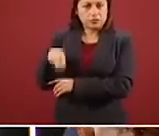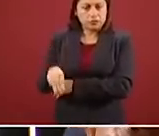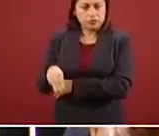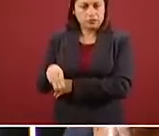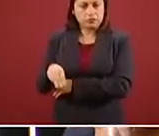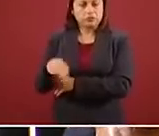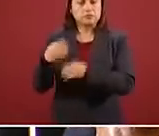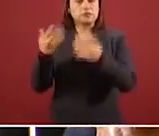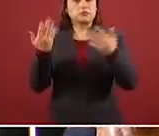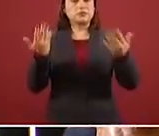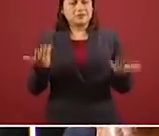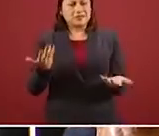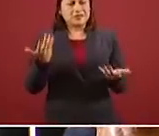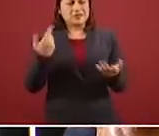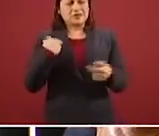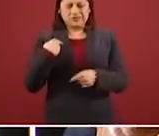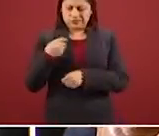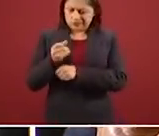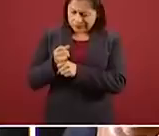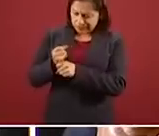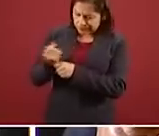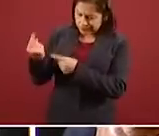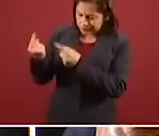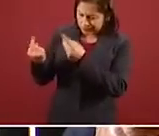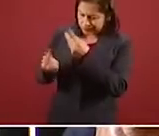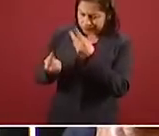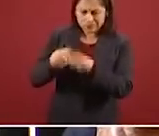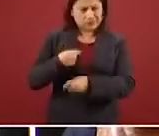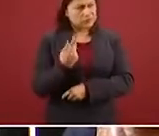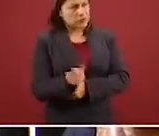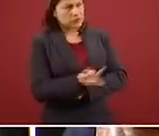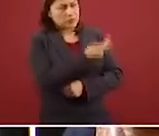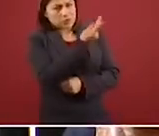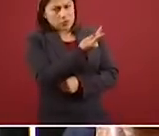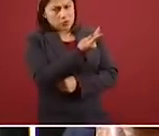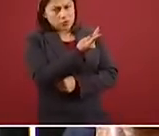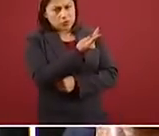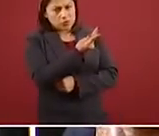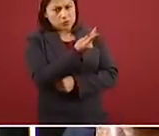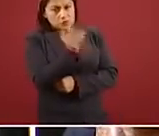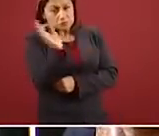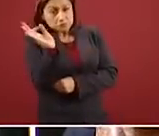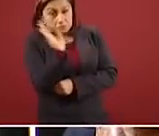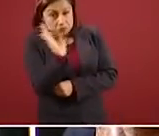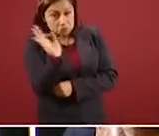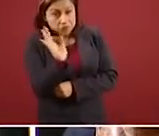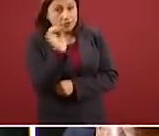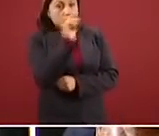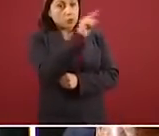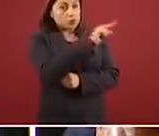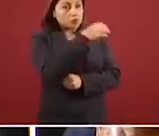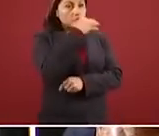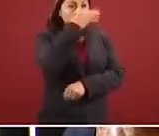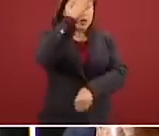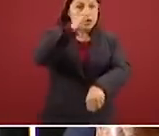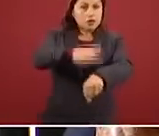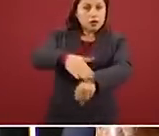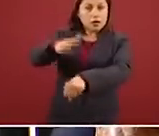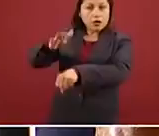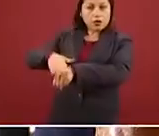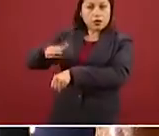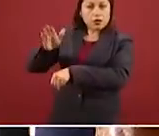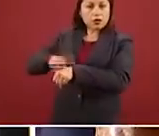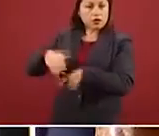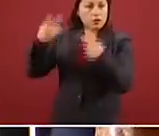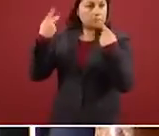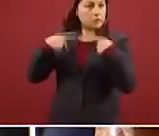La pregunta es esta, señor presidente. ¿Usted convocaría al pueblo de México